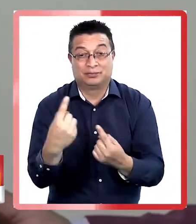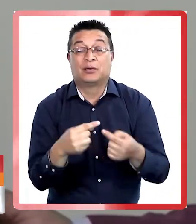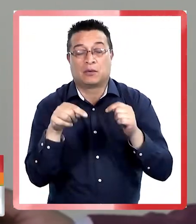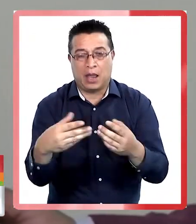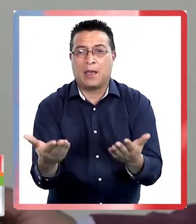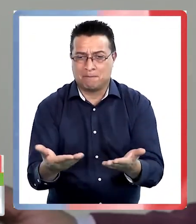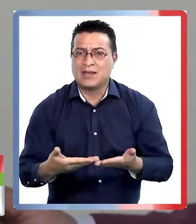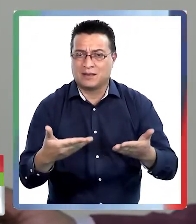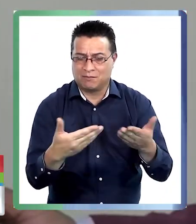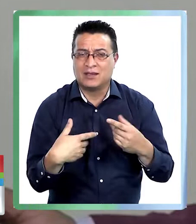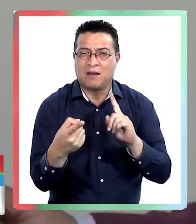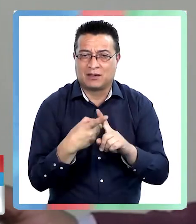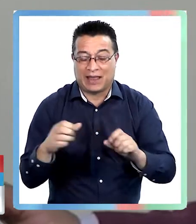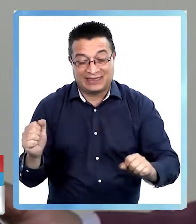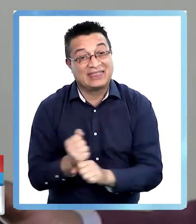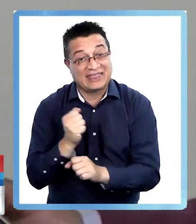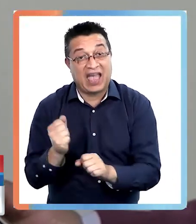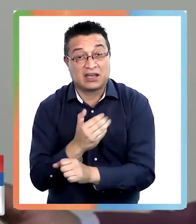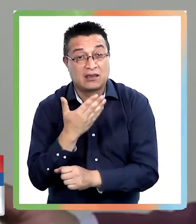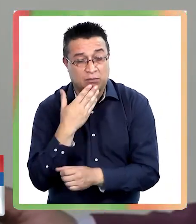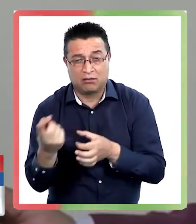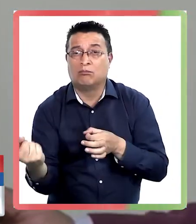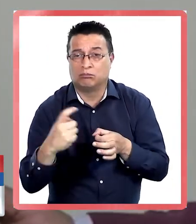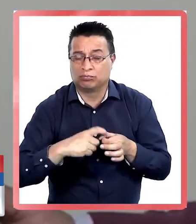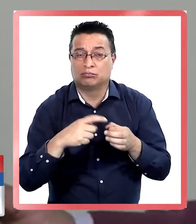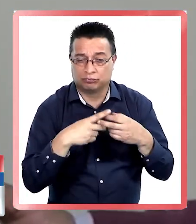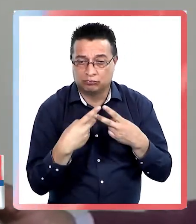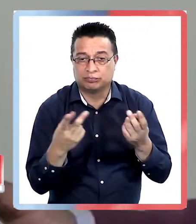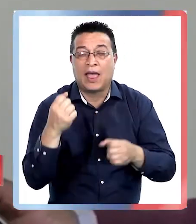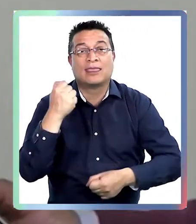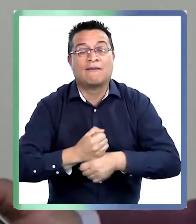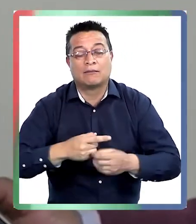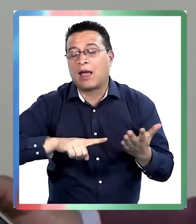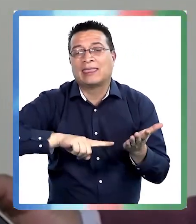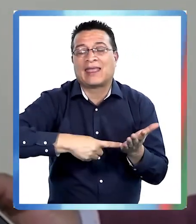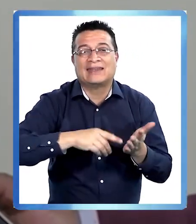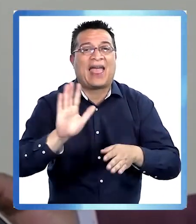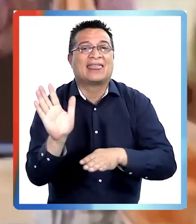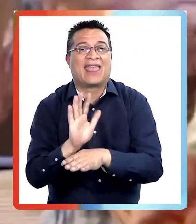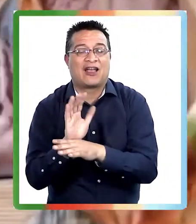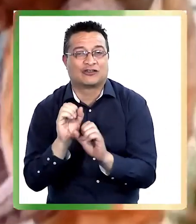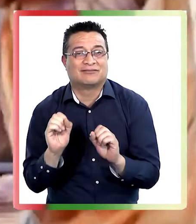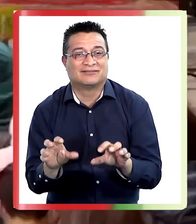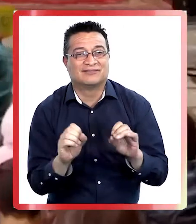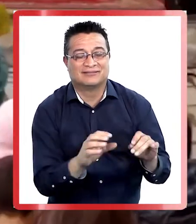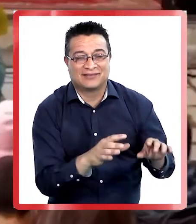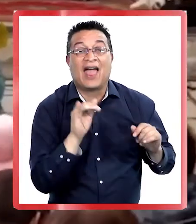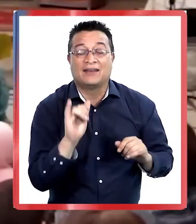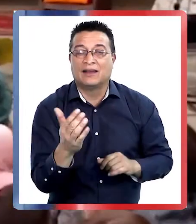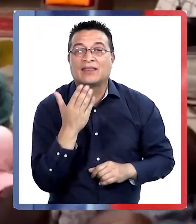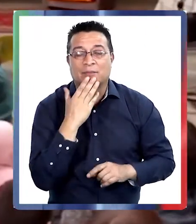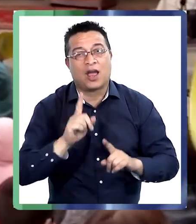de algunos talleres que vamos a impartir, en donde vamos a trabajar técnicas teatrales y también algunas dinámicas